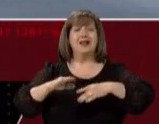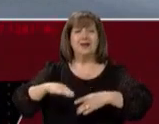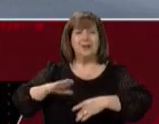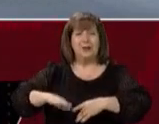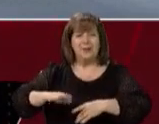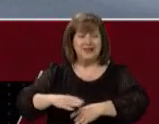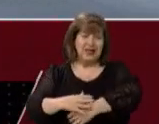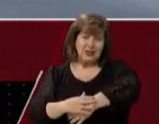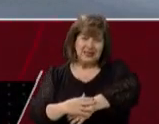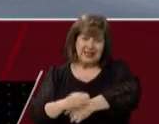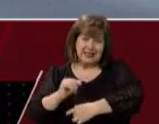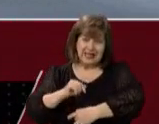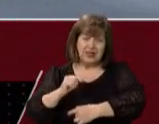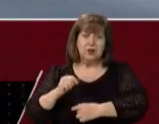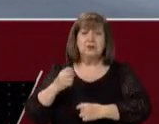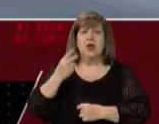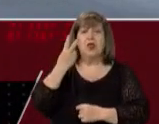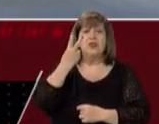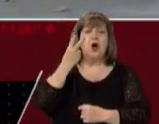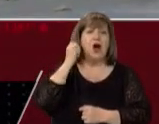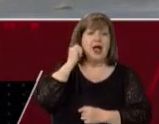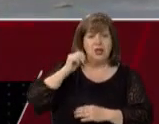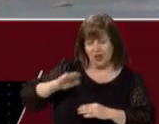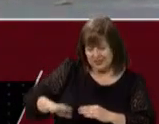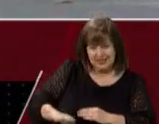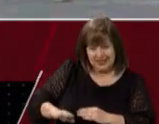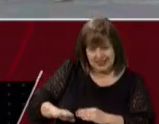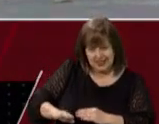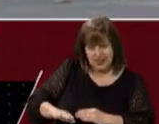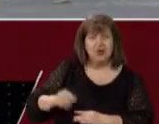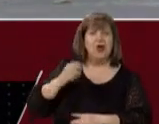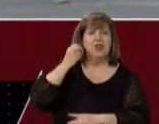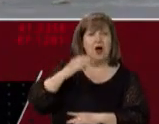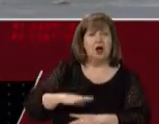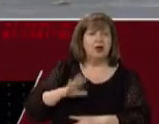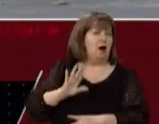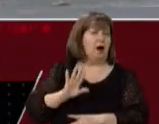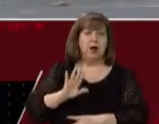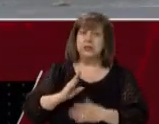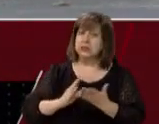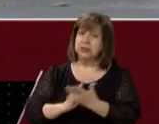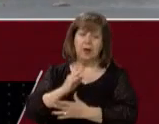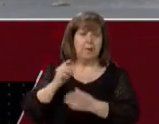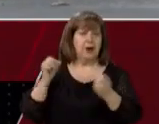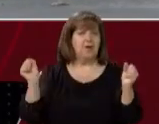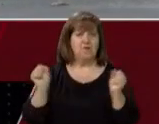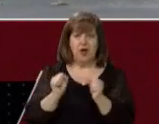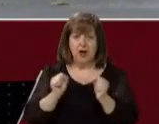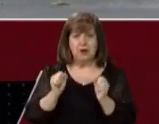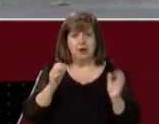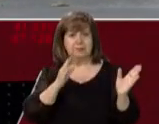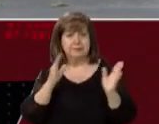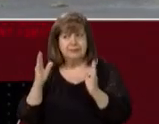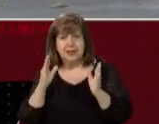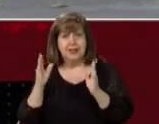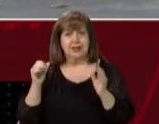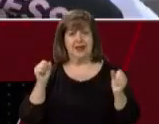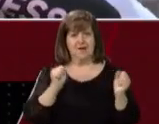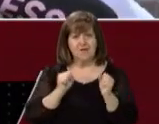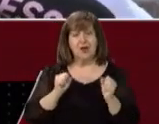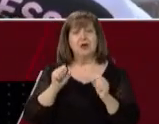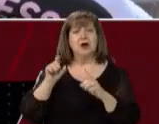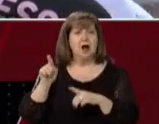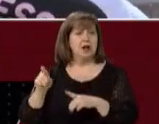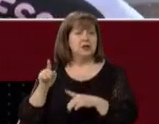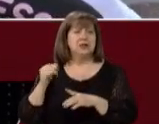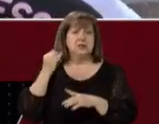de 2 años. Esto nosotros lo vivimos habitualmente todos los inviernos, particularmente en nuestra provincia,